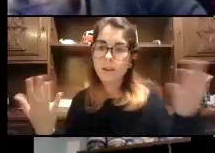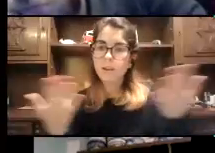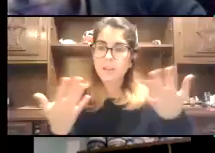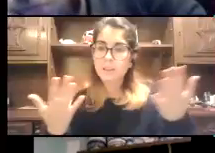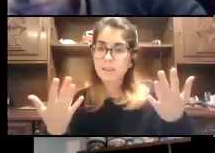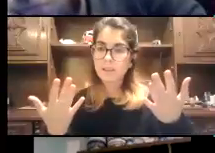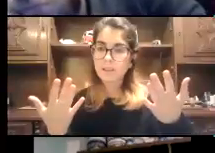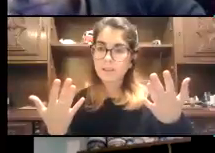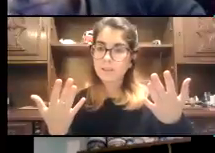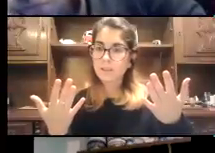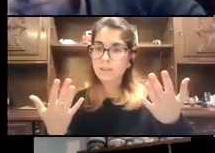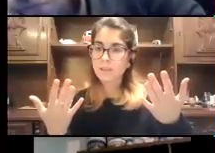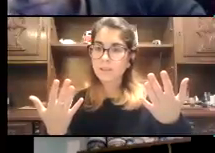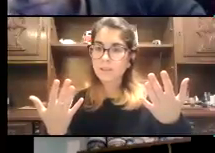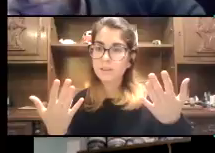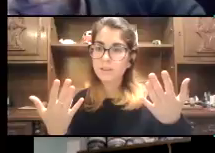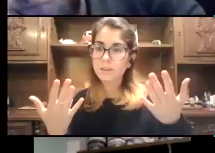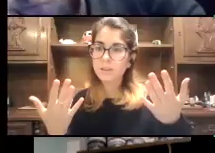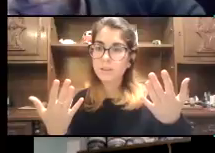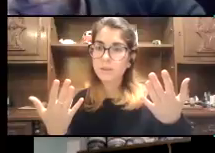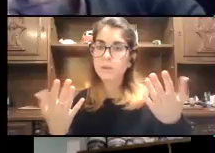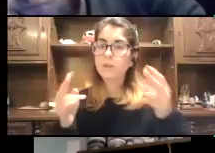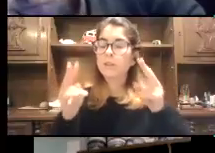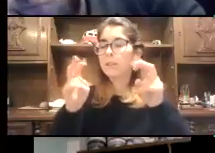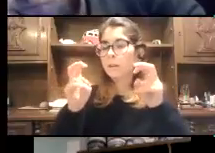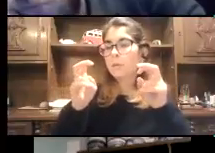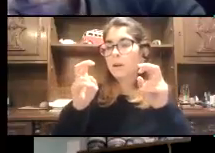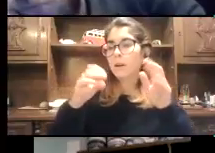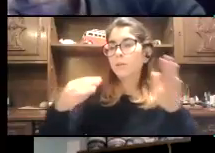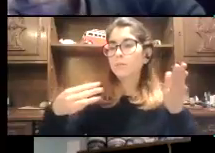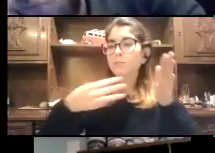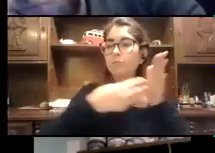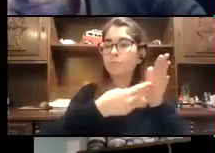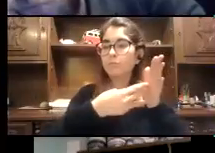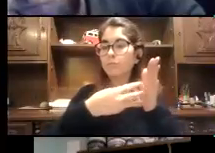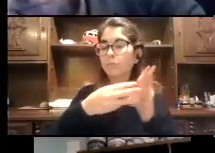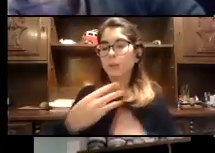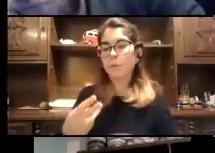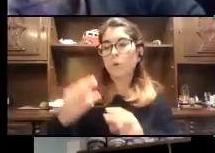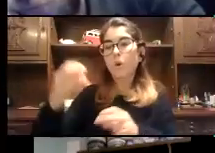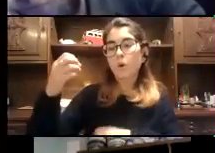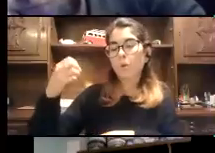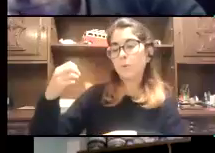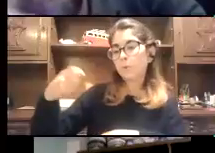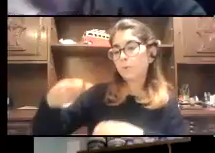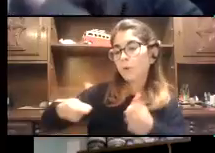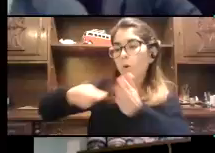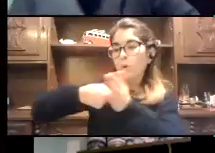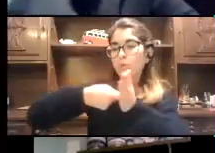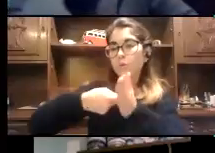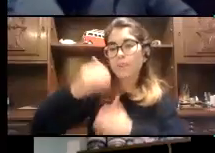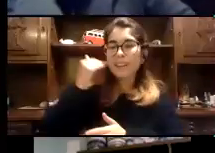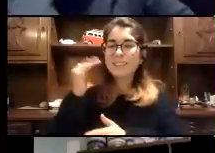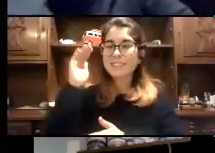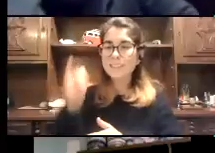diríamos, con electrónica, en el sentido de los fenómenos eléctricos parecen ser aquellos que en general están